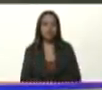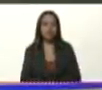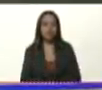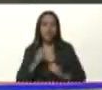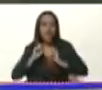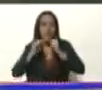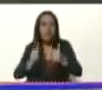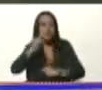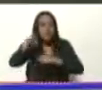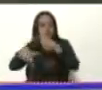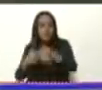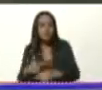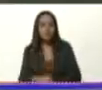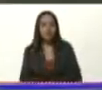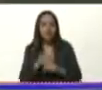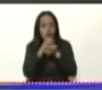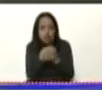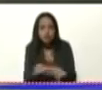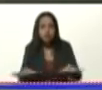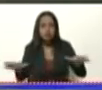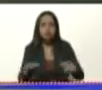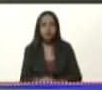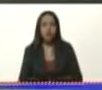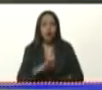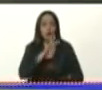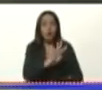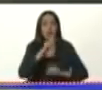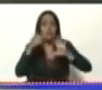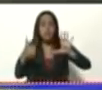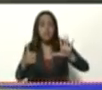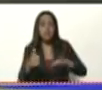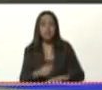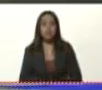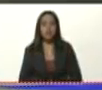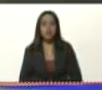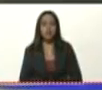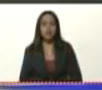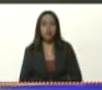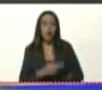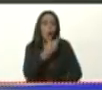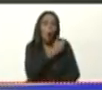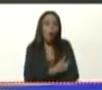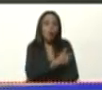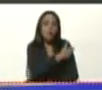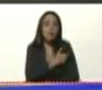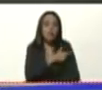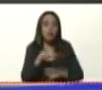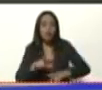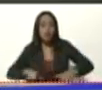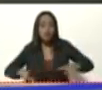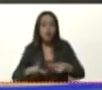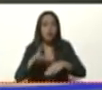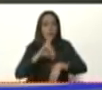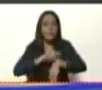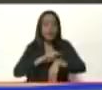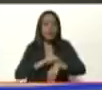Inicia mañana con un despliegue en los 46 hospitales y centros